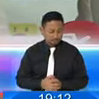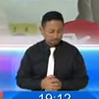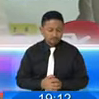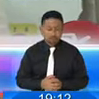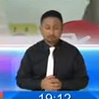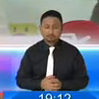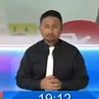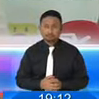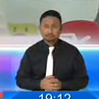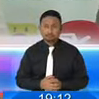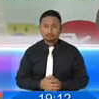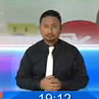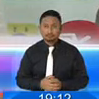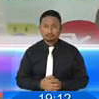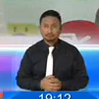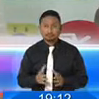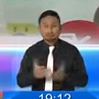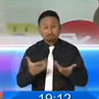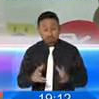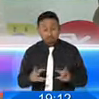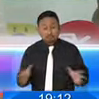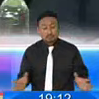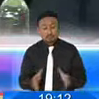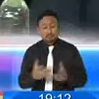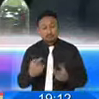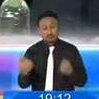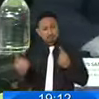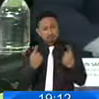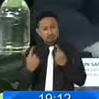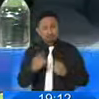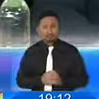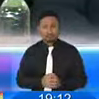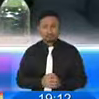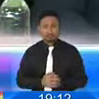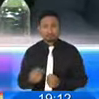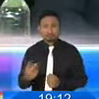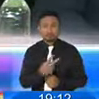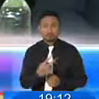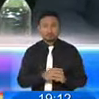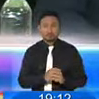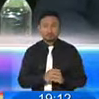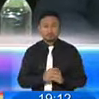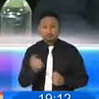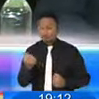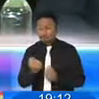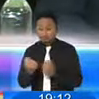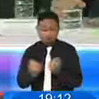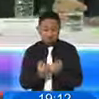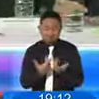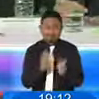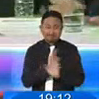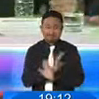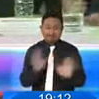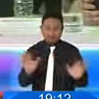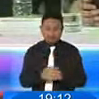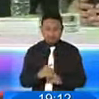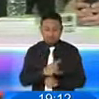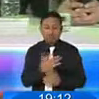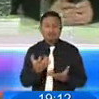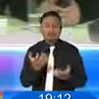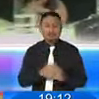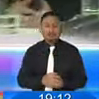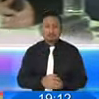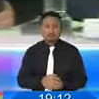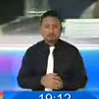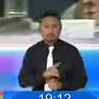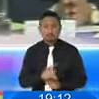país instar al diálogo Ellos dicen que no toman partido por ninguno de sus líderes lo único que buscan es